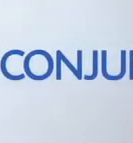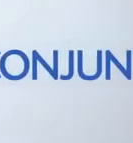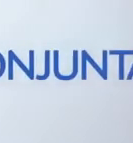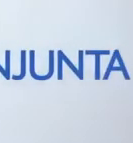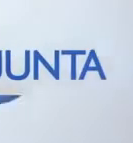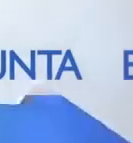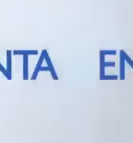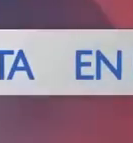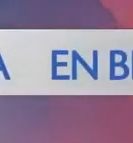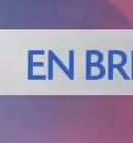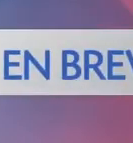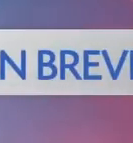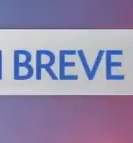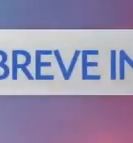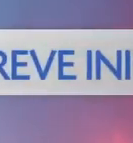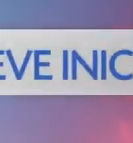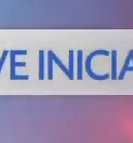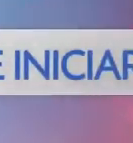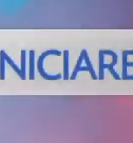viejo